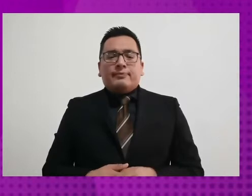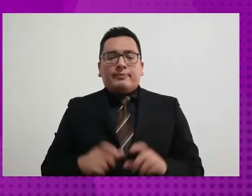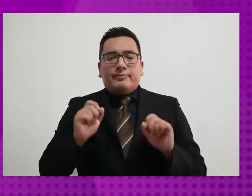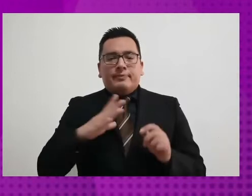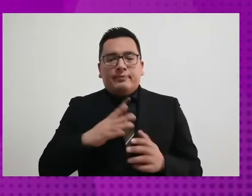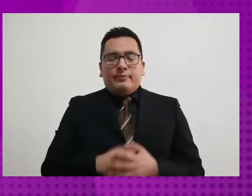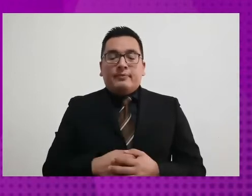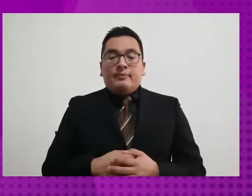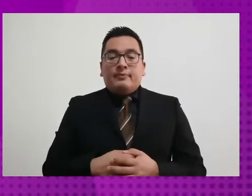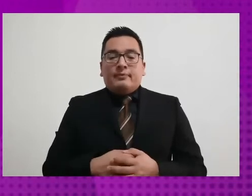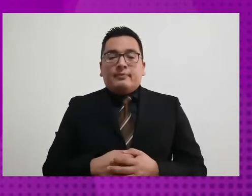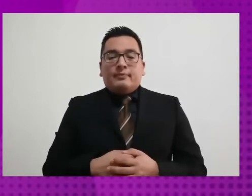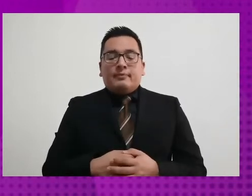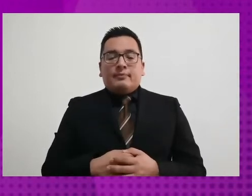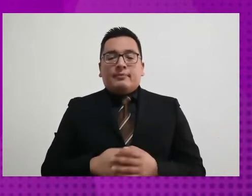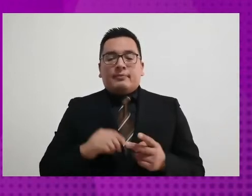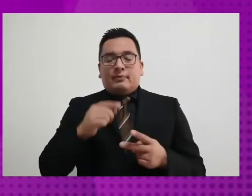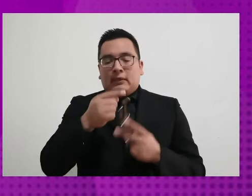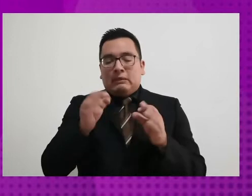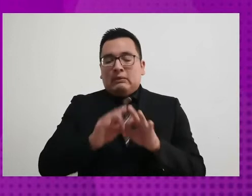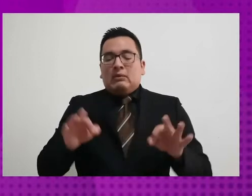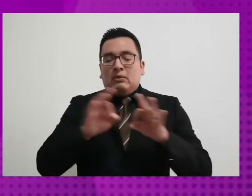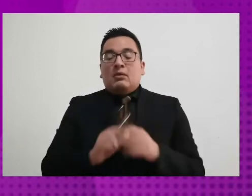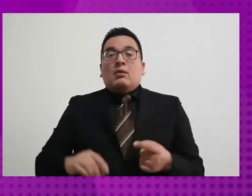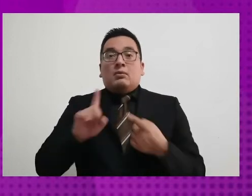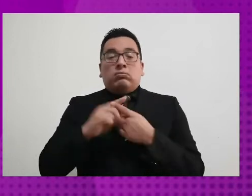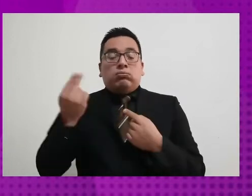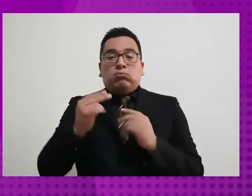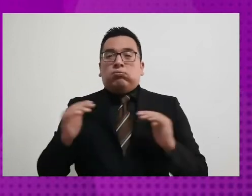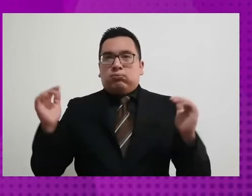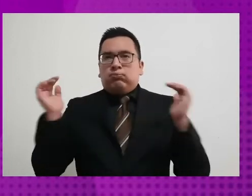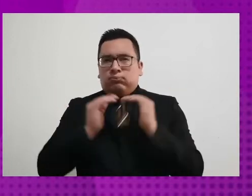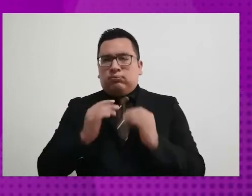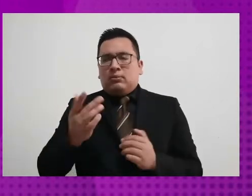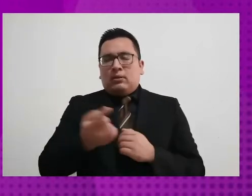pendientes importantes: armonizar primero la